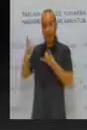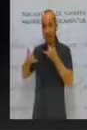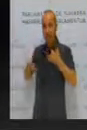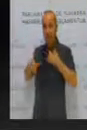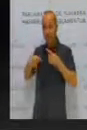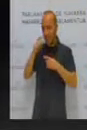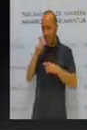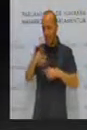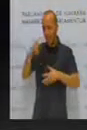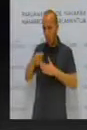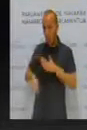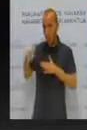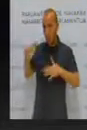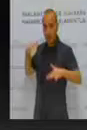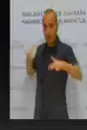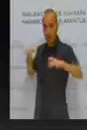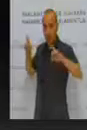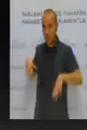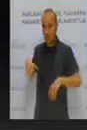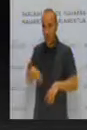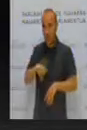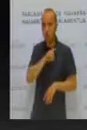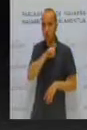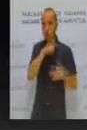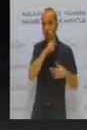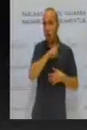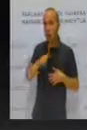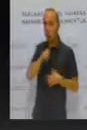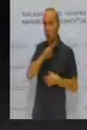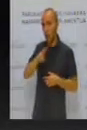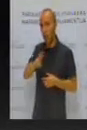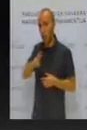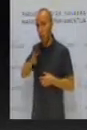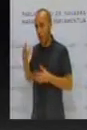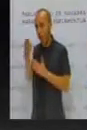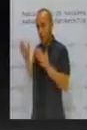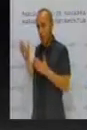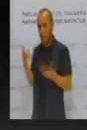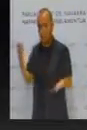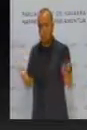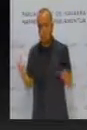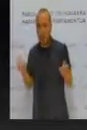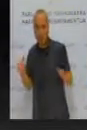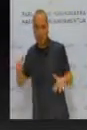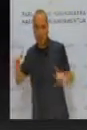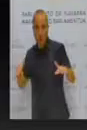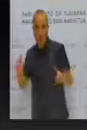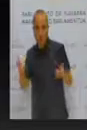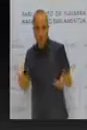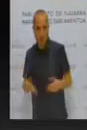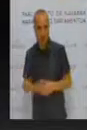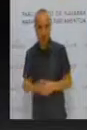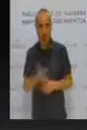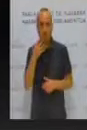Cursos 2011-12 y 12-13. Pero es que es más, si analizamos los presupuestos veremos también esa